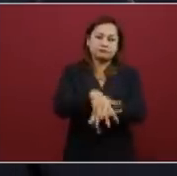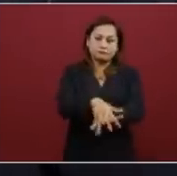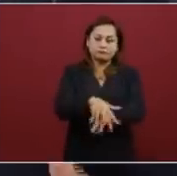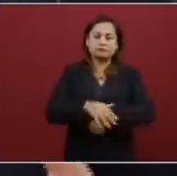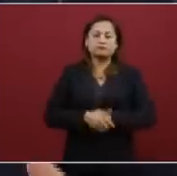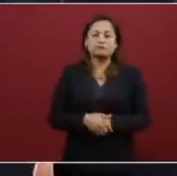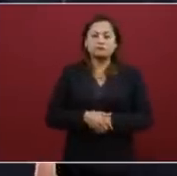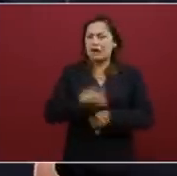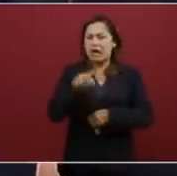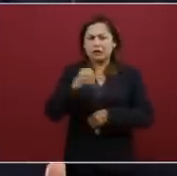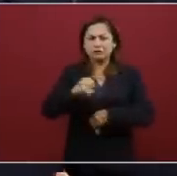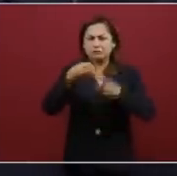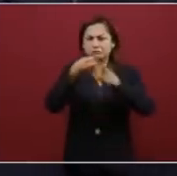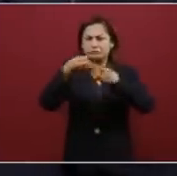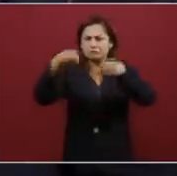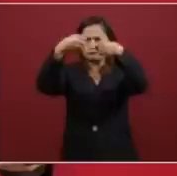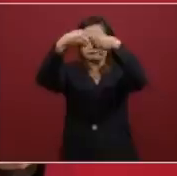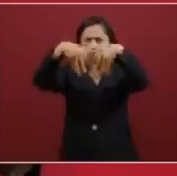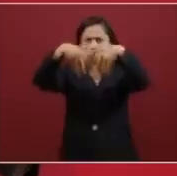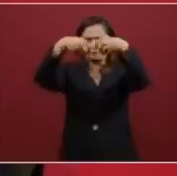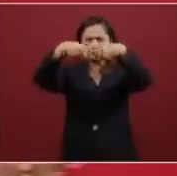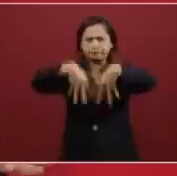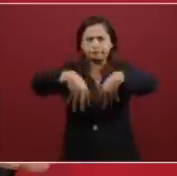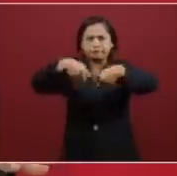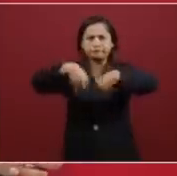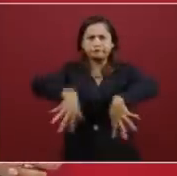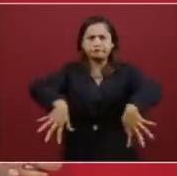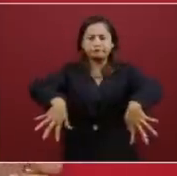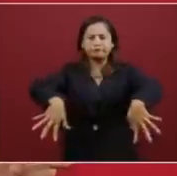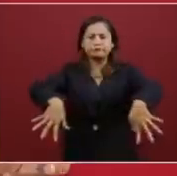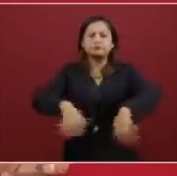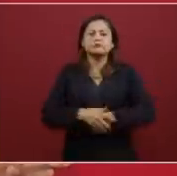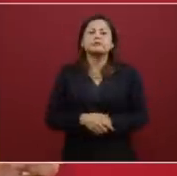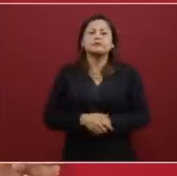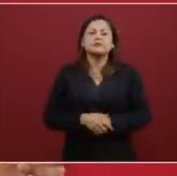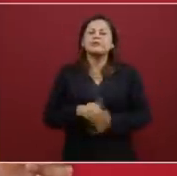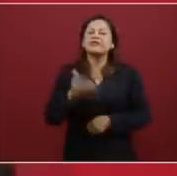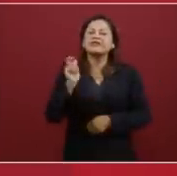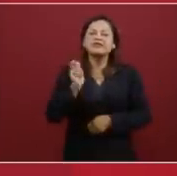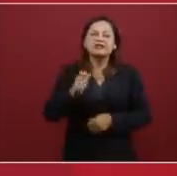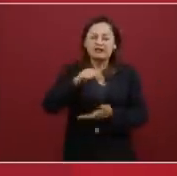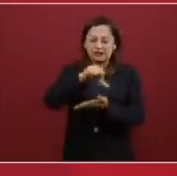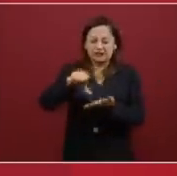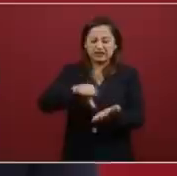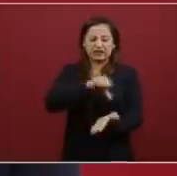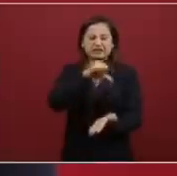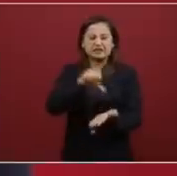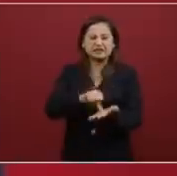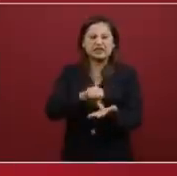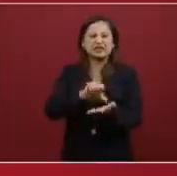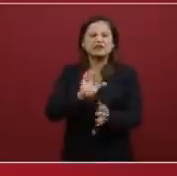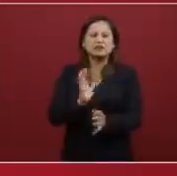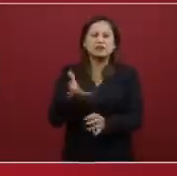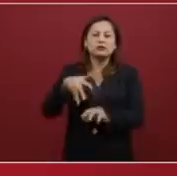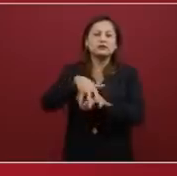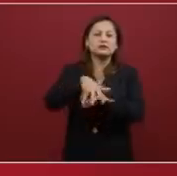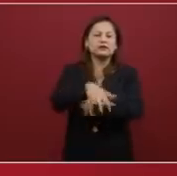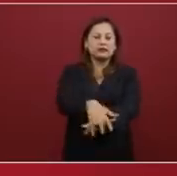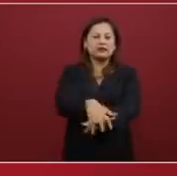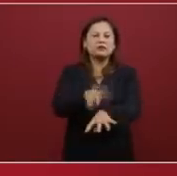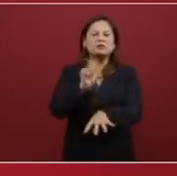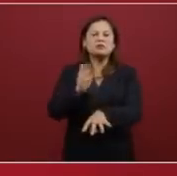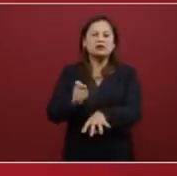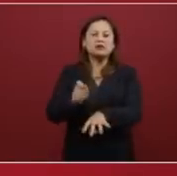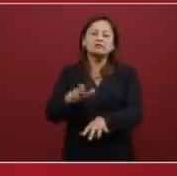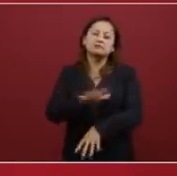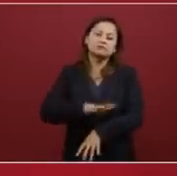Esa es la estructura. ¿Qué es un centro integrador? Es una comunidad